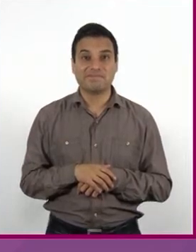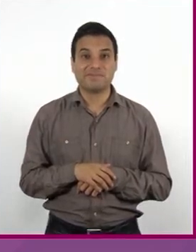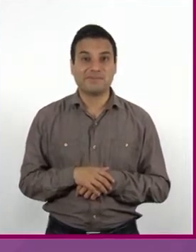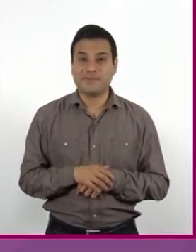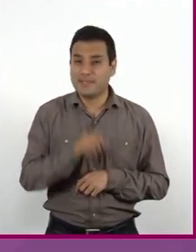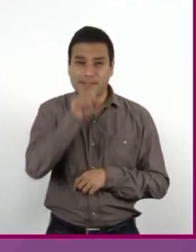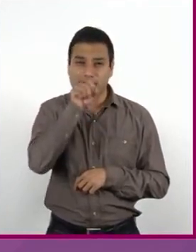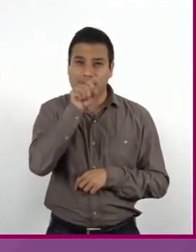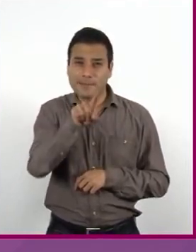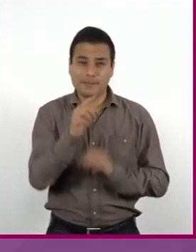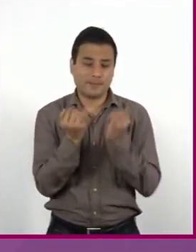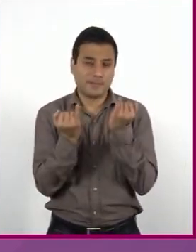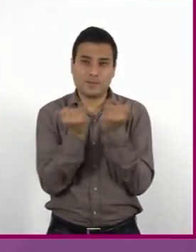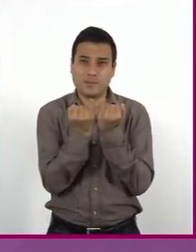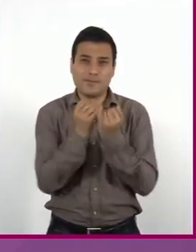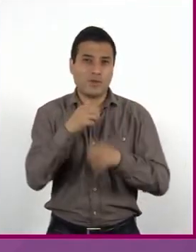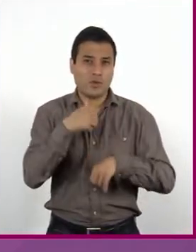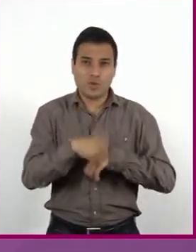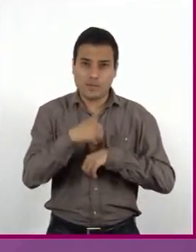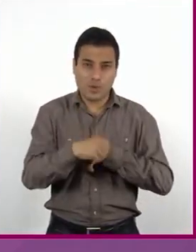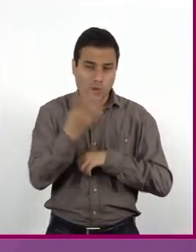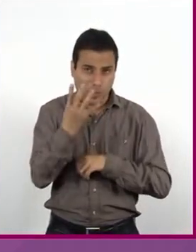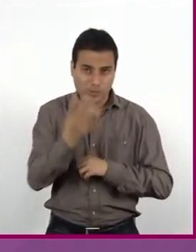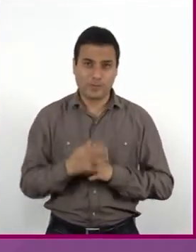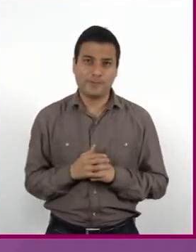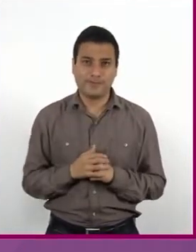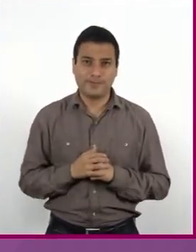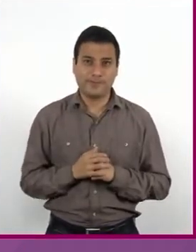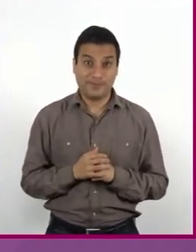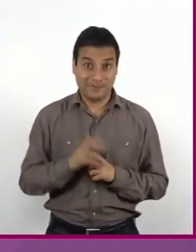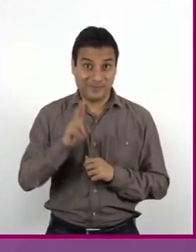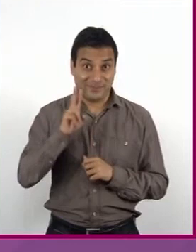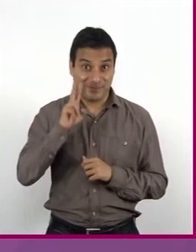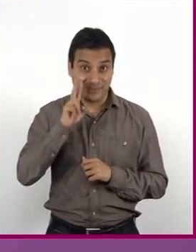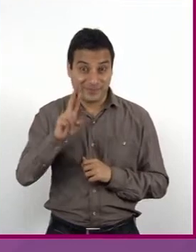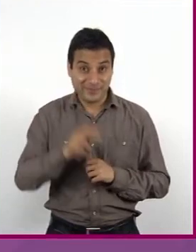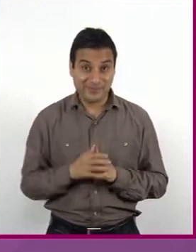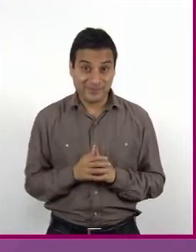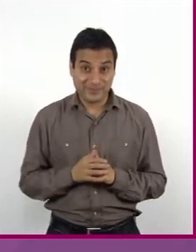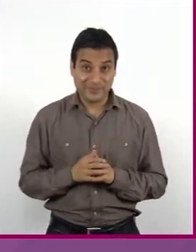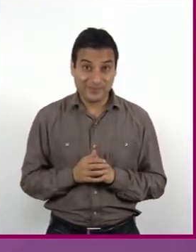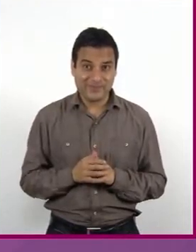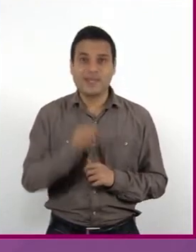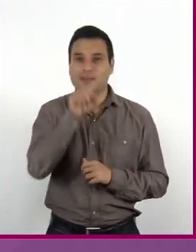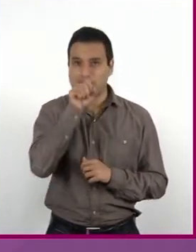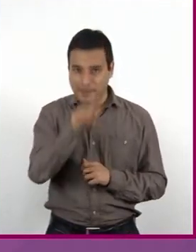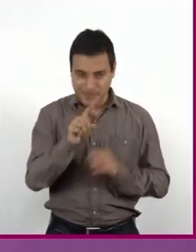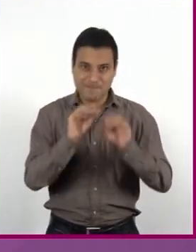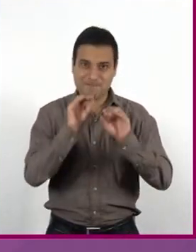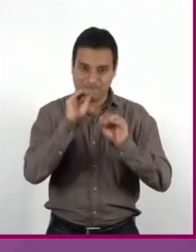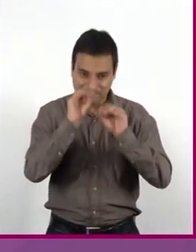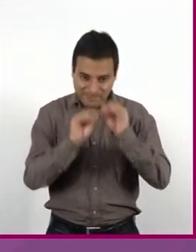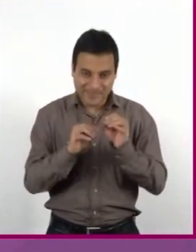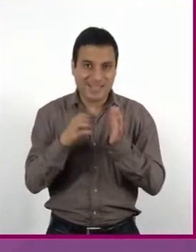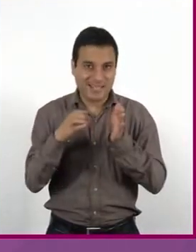mismo podemos hacer para el cuarto desarrollo plano y vemos que también se puede formar una caja.